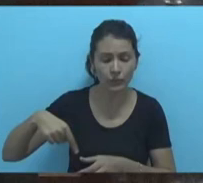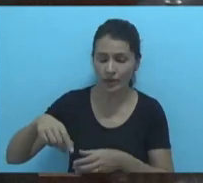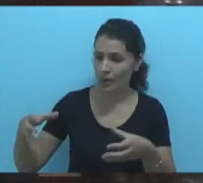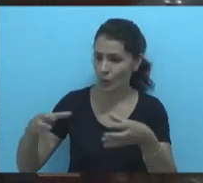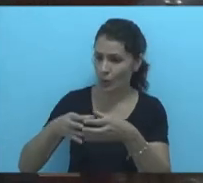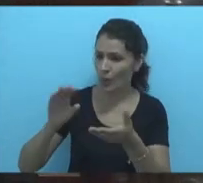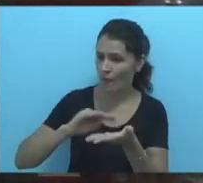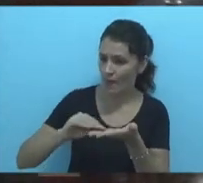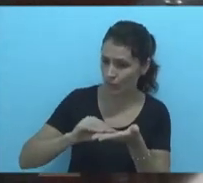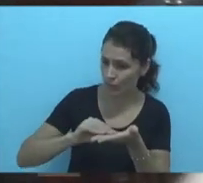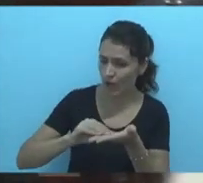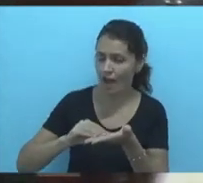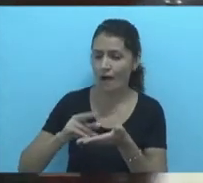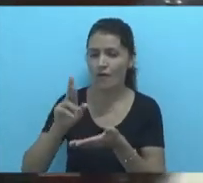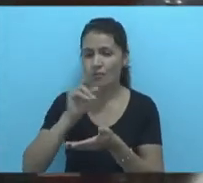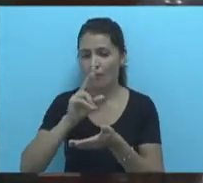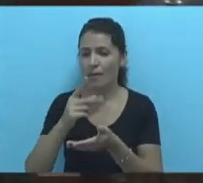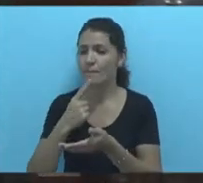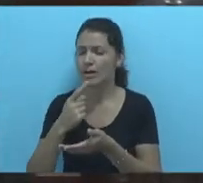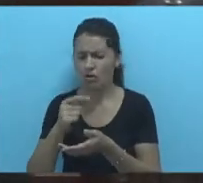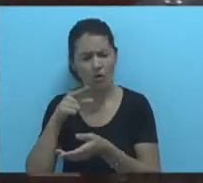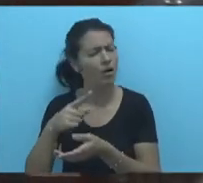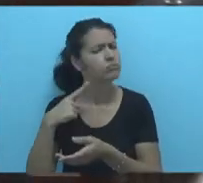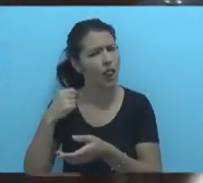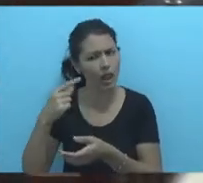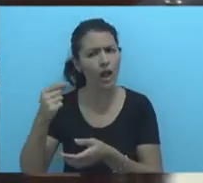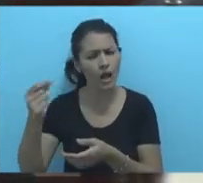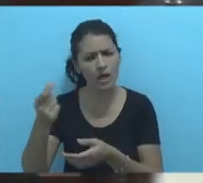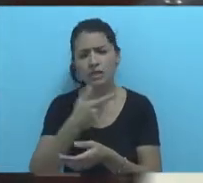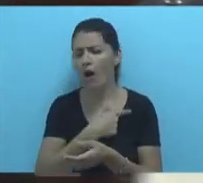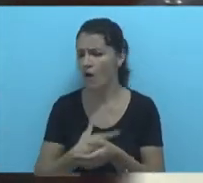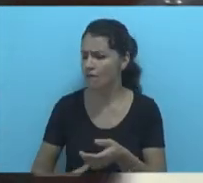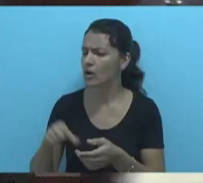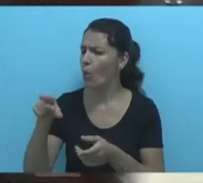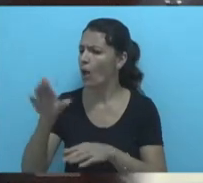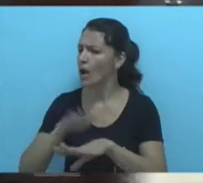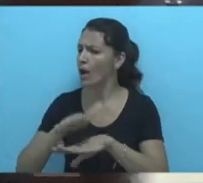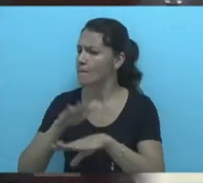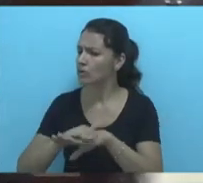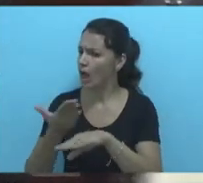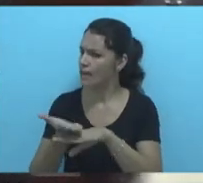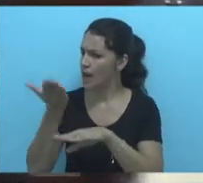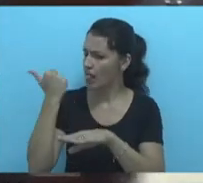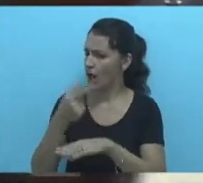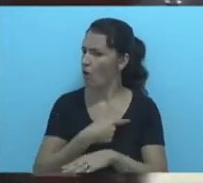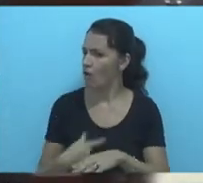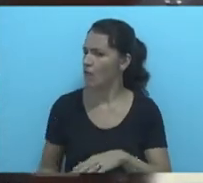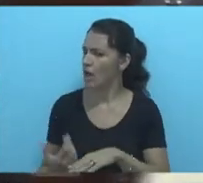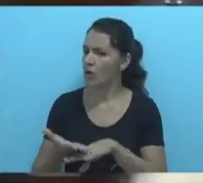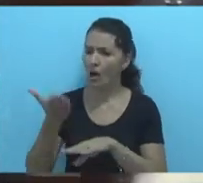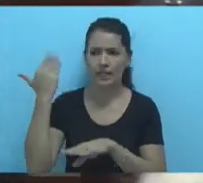diputadas que suelen ser muy críticos con el gobierno de Omar Perotti han tenido responsabilidad de gestión hasta hace muy poco. En todas las áreas que critican,